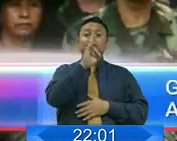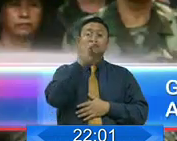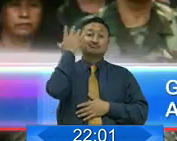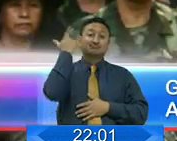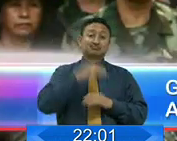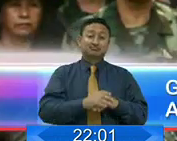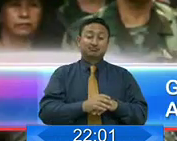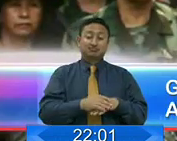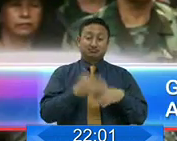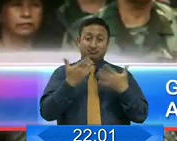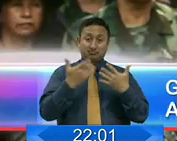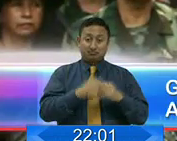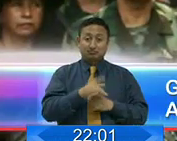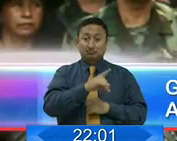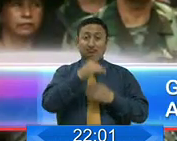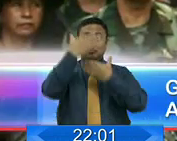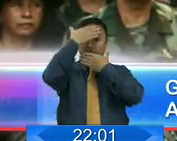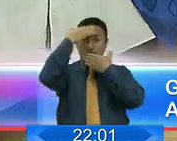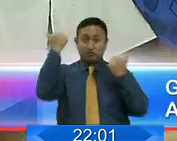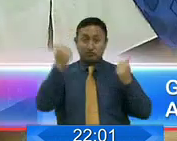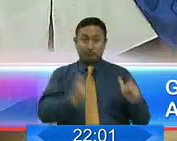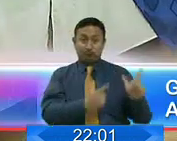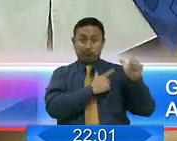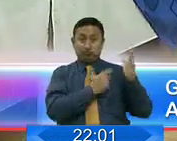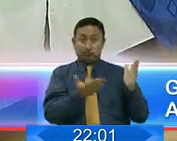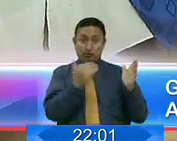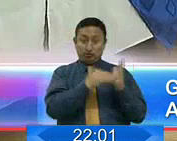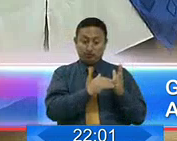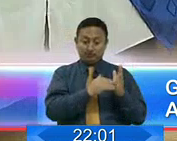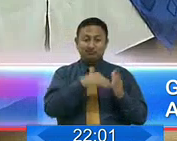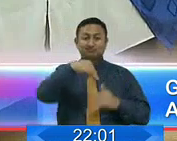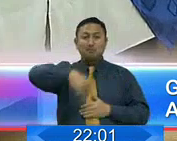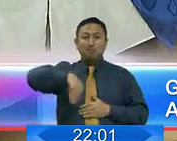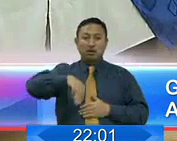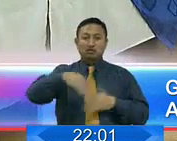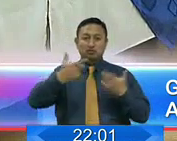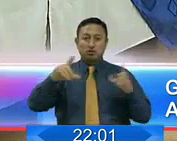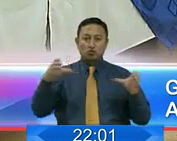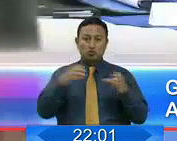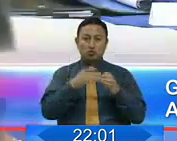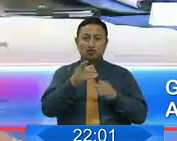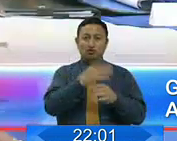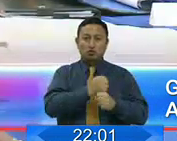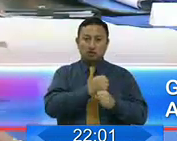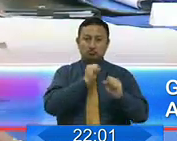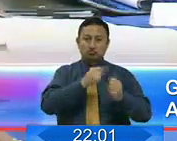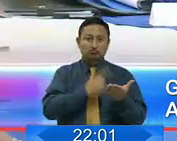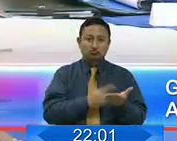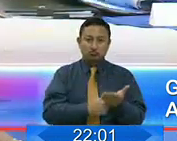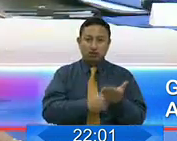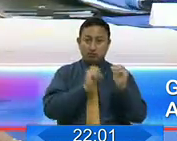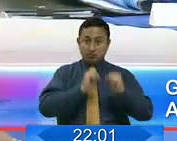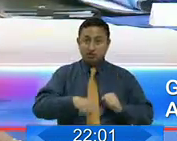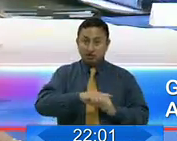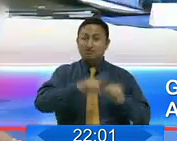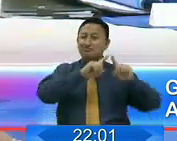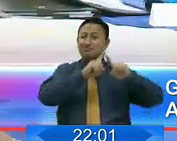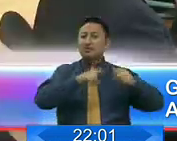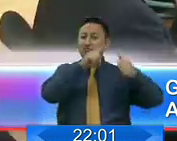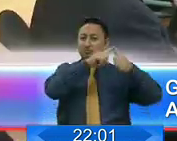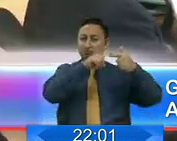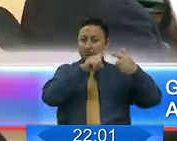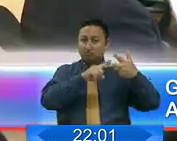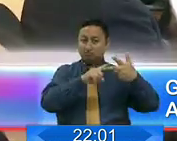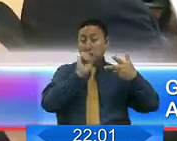FARC anunciaran su retorno a las armas en Colombia, este miércoles se reunió el Gabinete Sectorial de Seguridad para poner sobre la mesa varios puntos